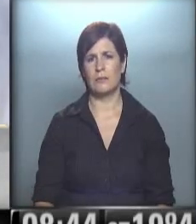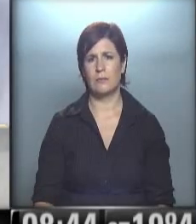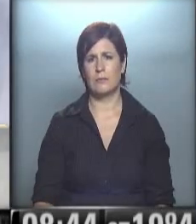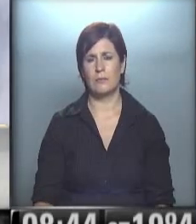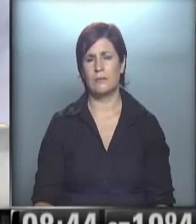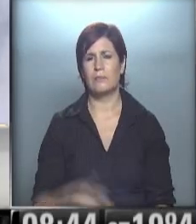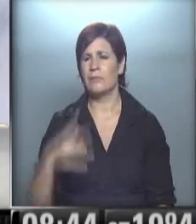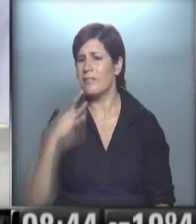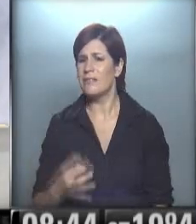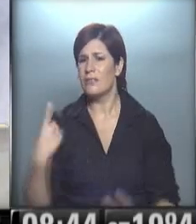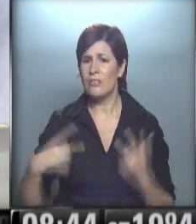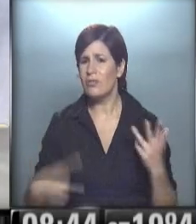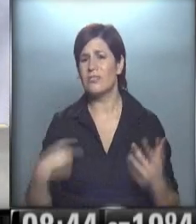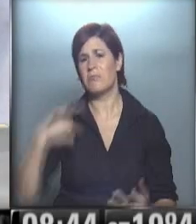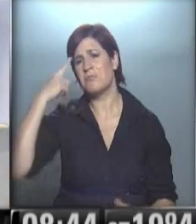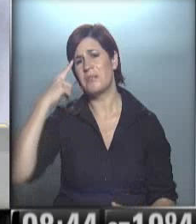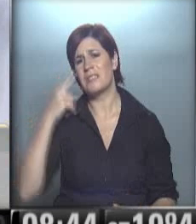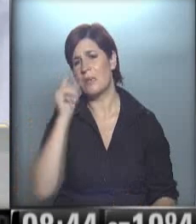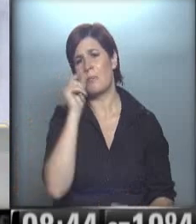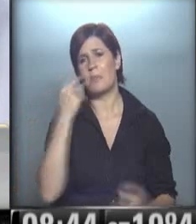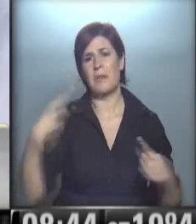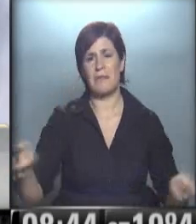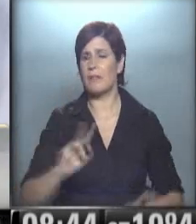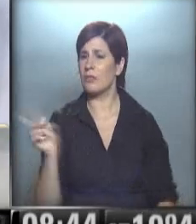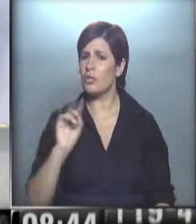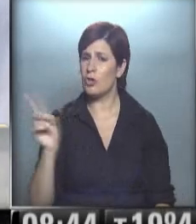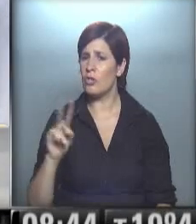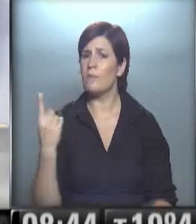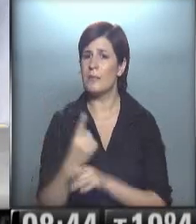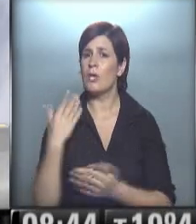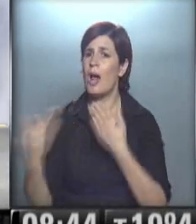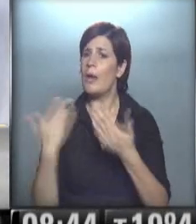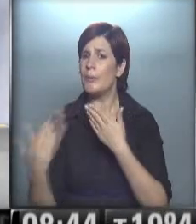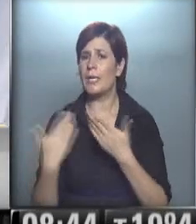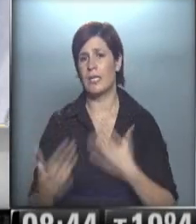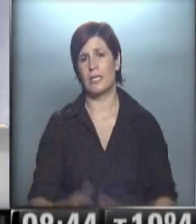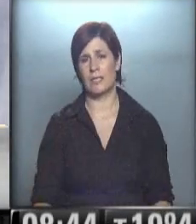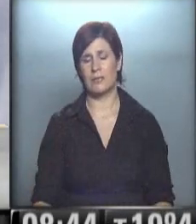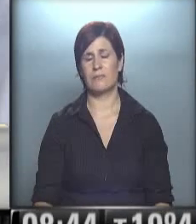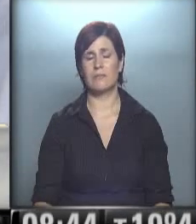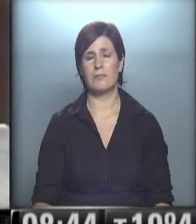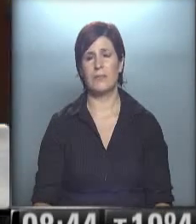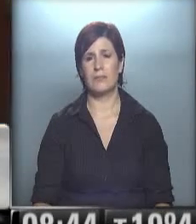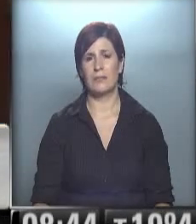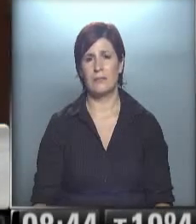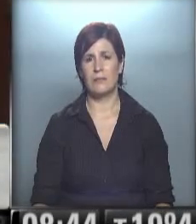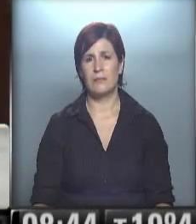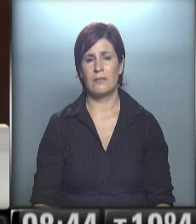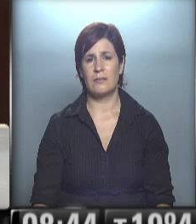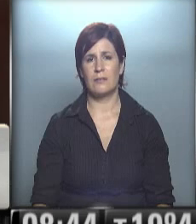No tomes decisiones pensando de que yo pueda llegar a pensar algo, lo tenemos que hablar nada más, porque ella